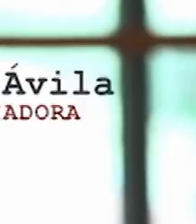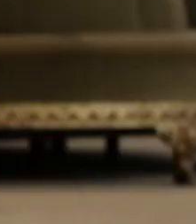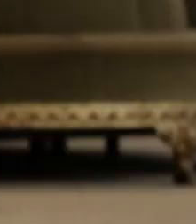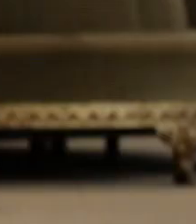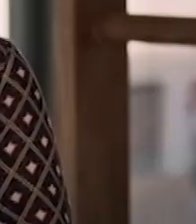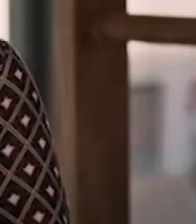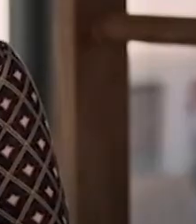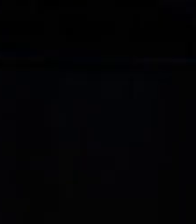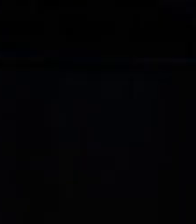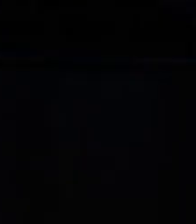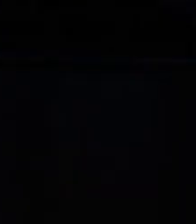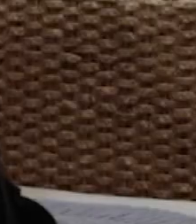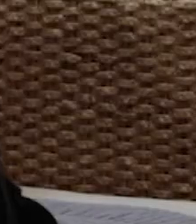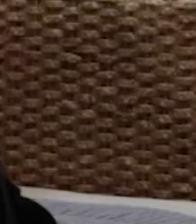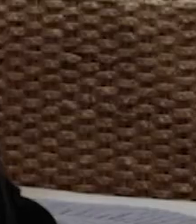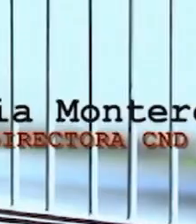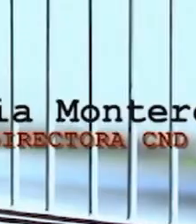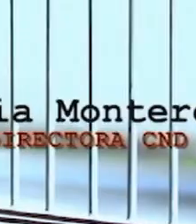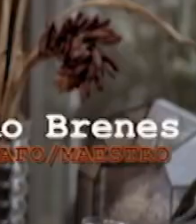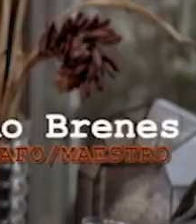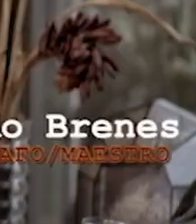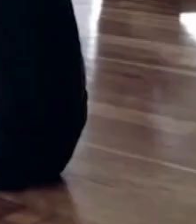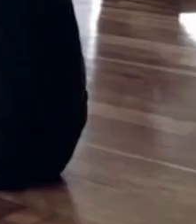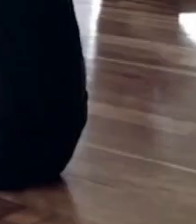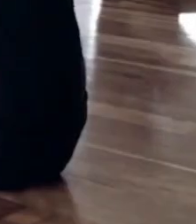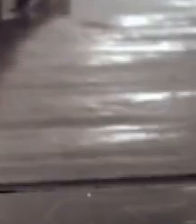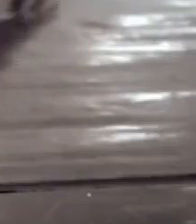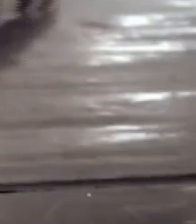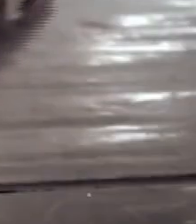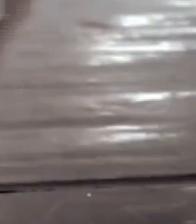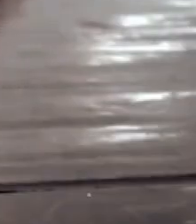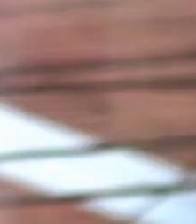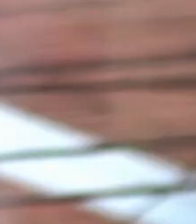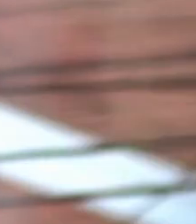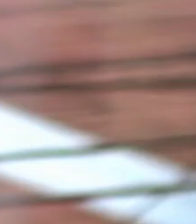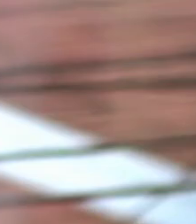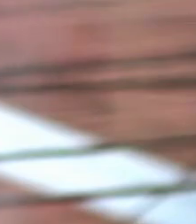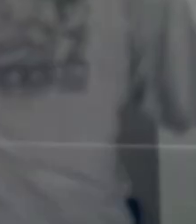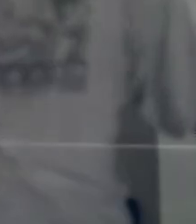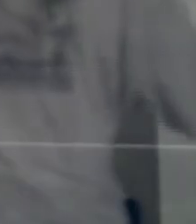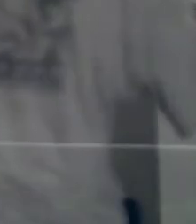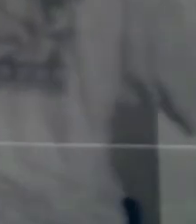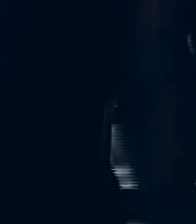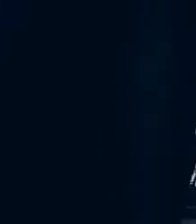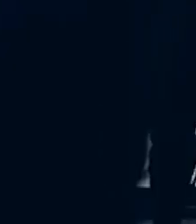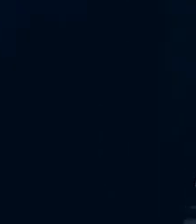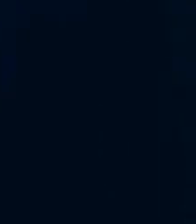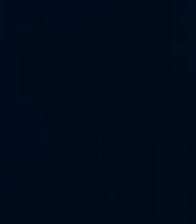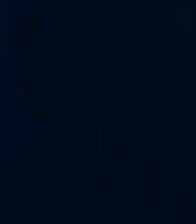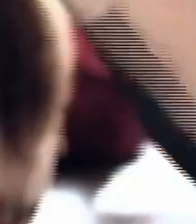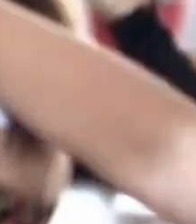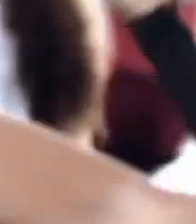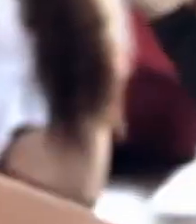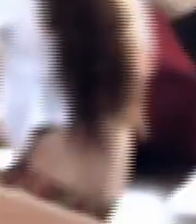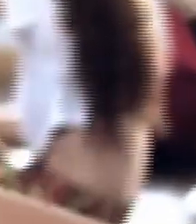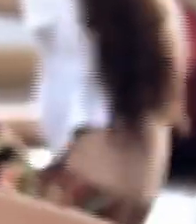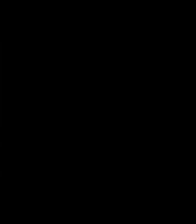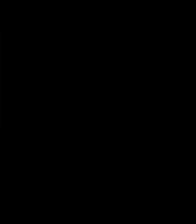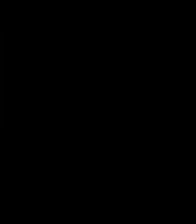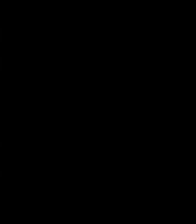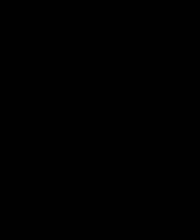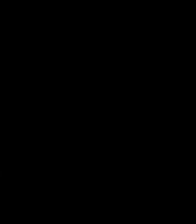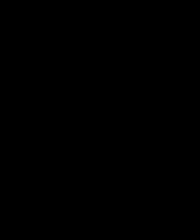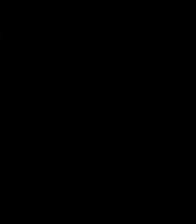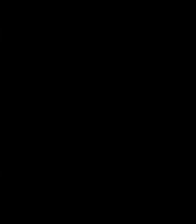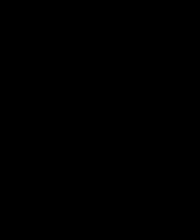La historia de diversas compañías de danza que abrieron camino en este arte en Costa Rica. Contemporáneos.